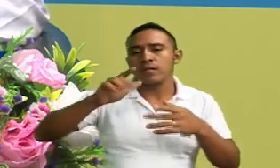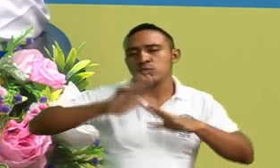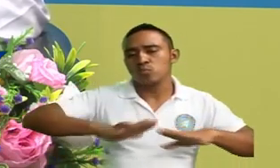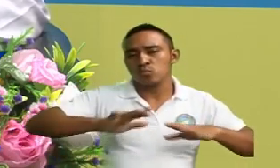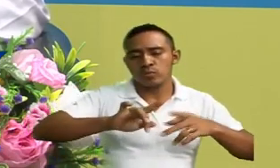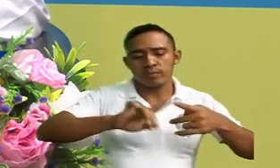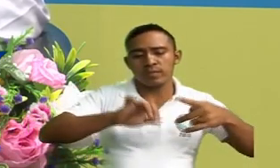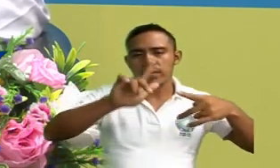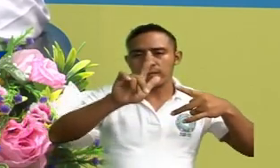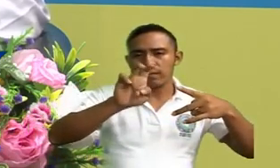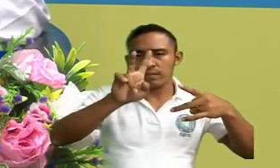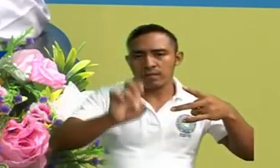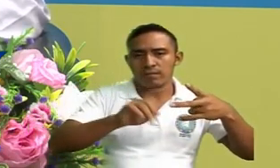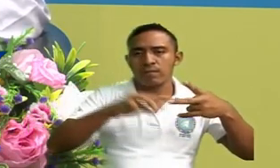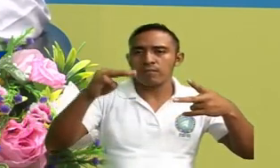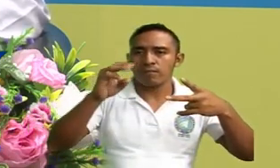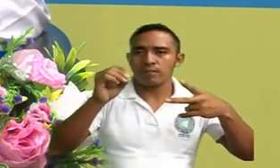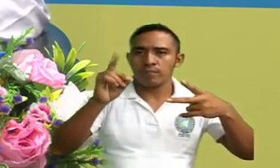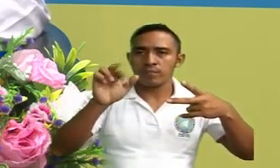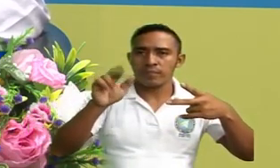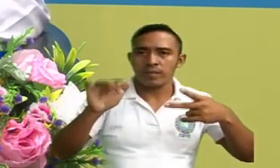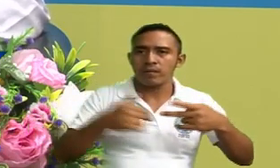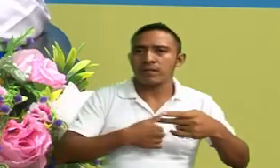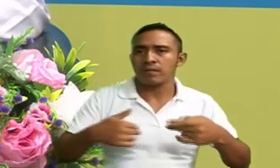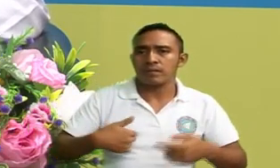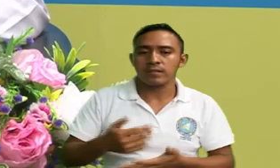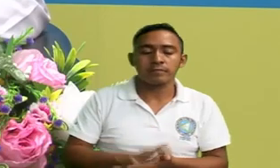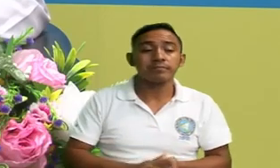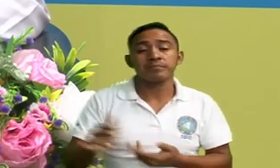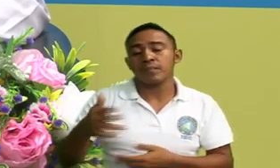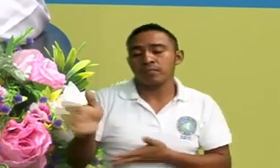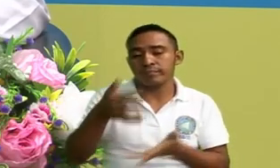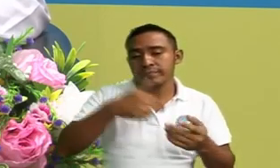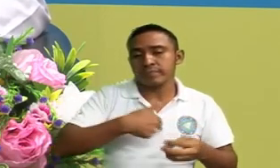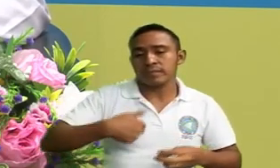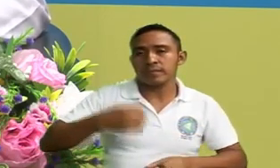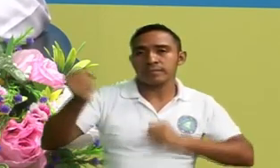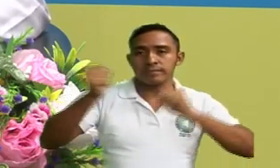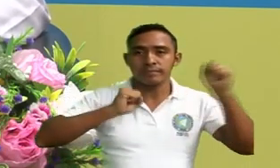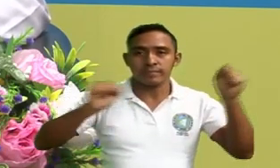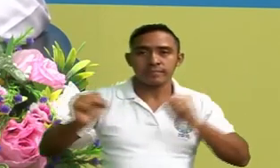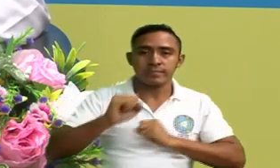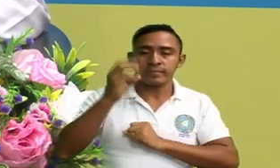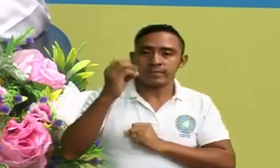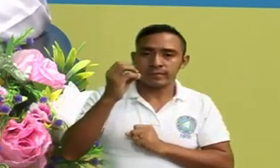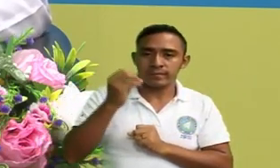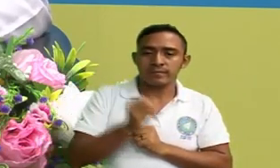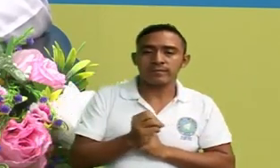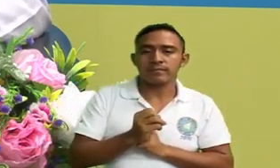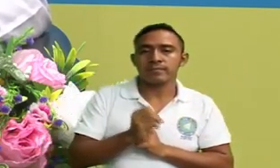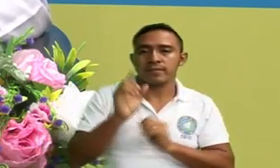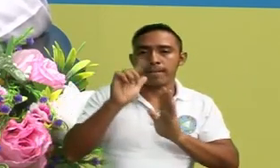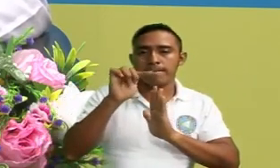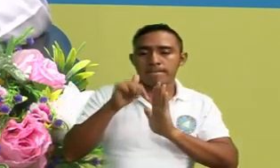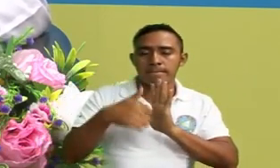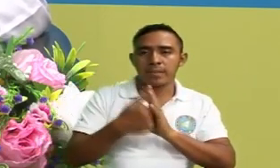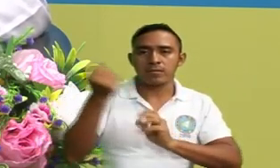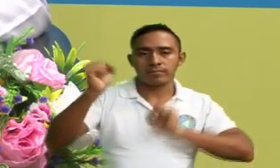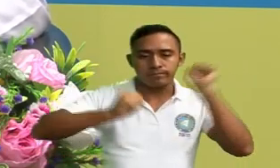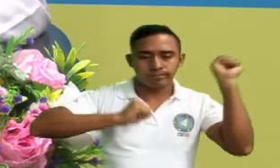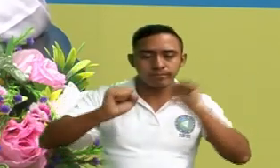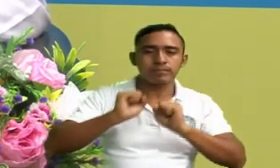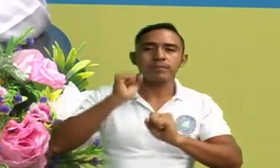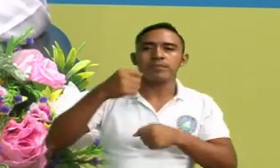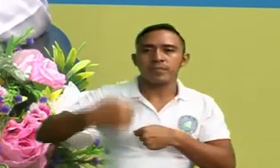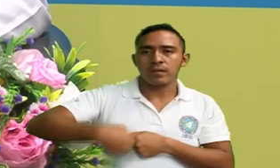moderado y consiste, por ejemplo, en la actividad física. 30 minutos de actividad física diaria o